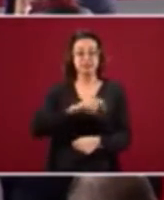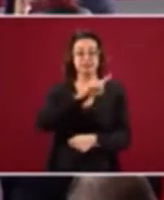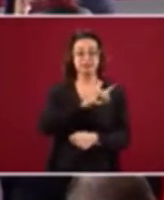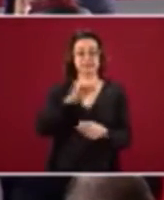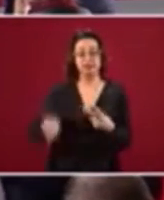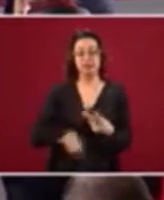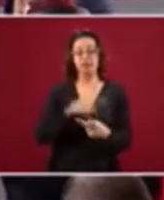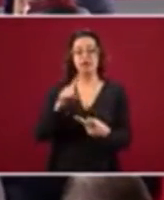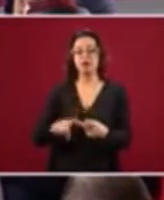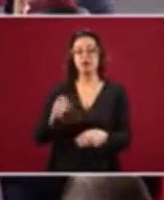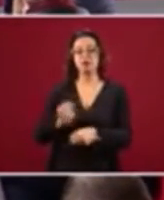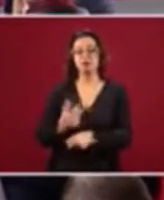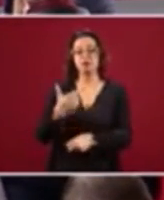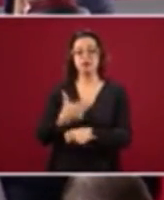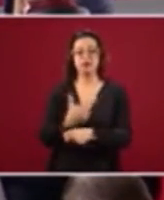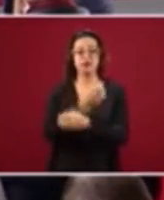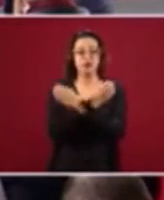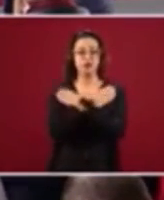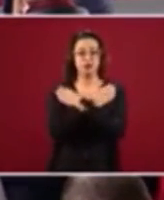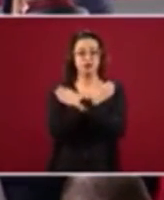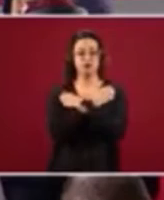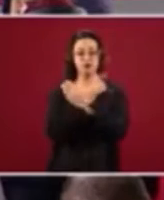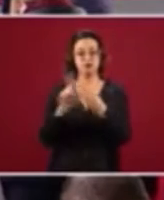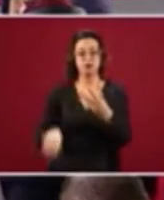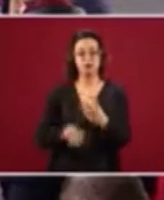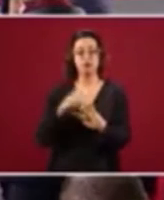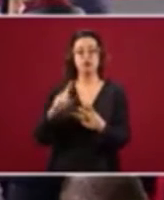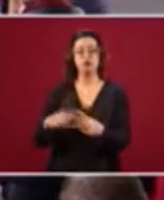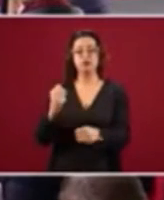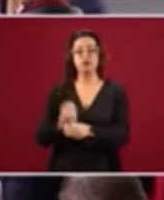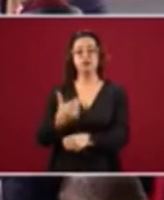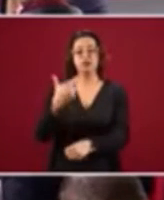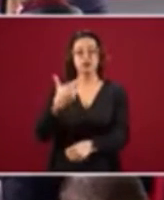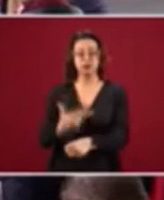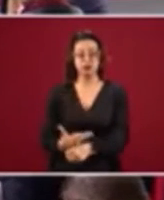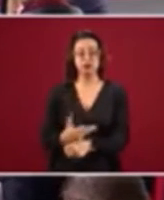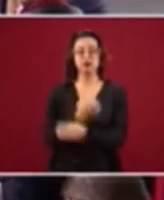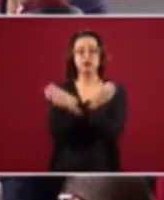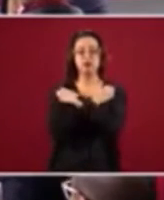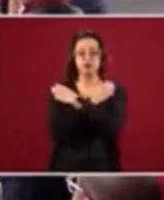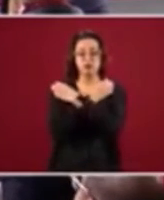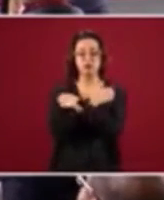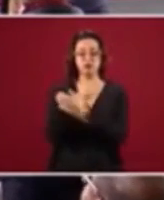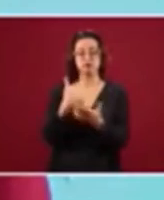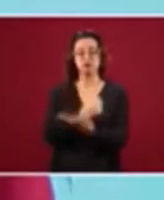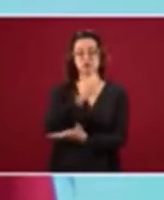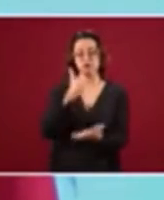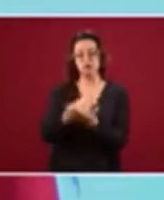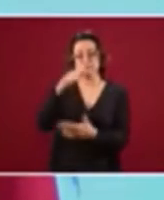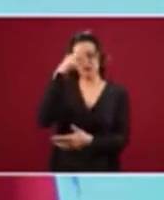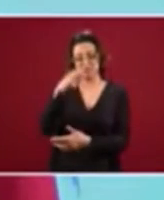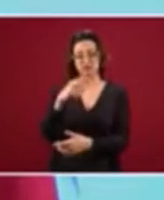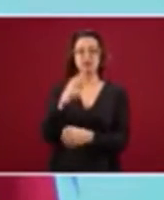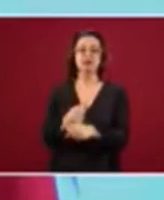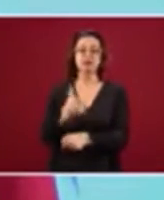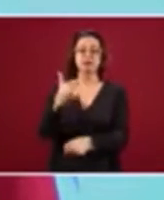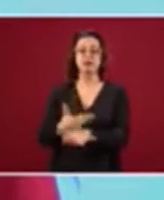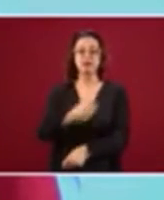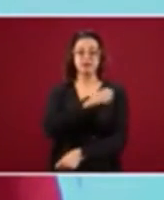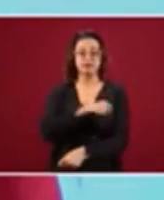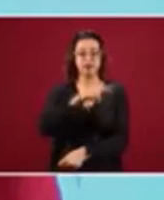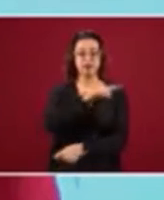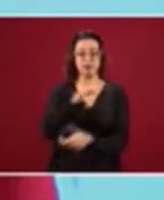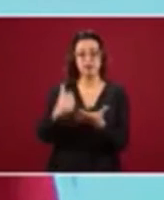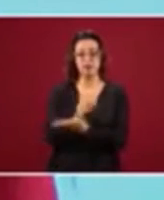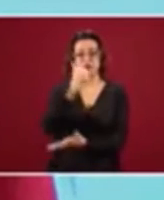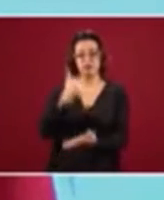de México y a la Secretaría de Educación del Gobierno de la Ciudad de México y la Secretaría de Salud del Gobierno de la Ciudad de